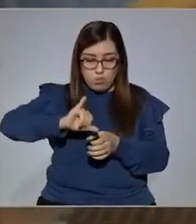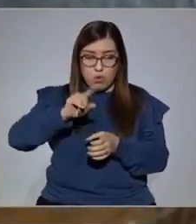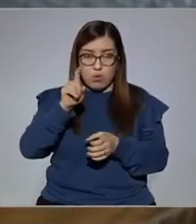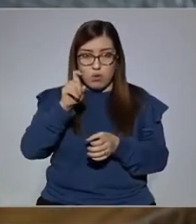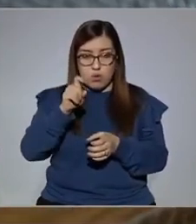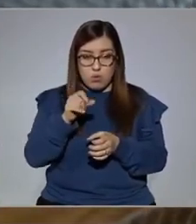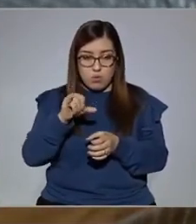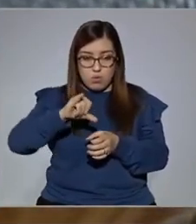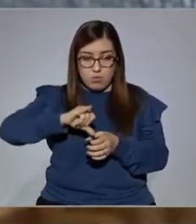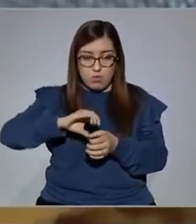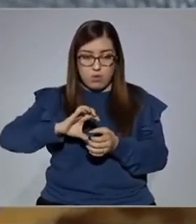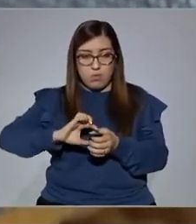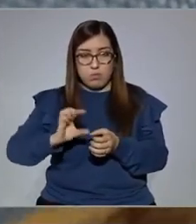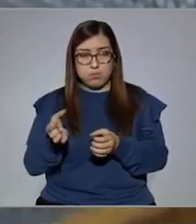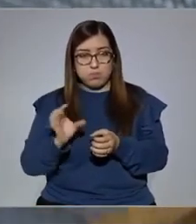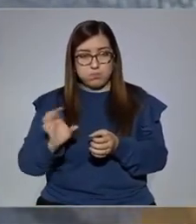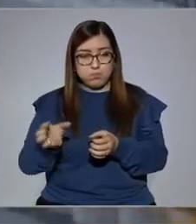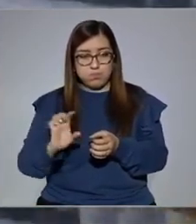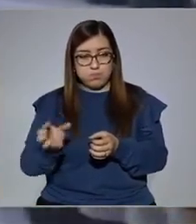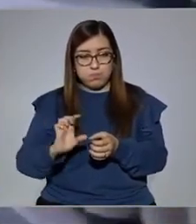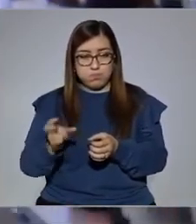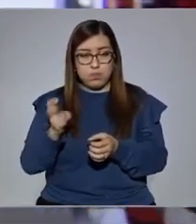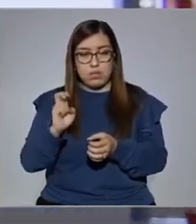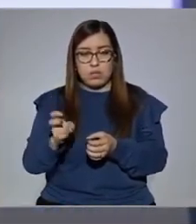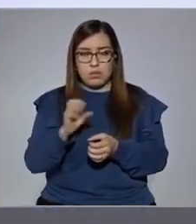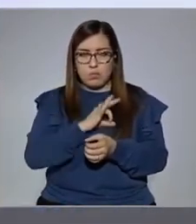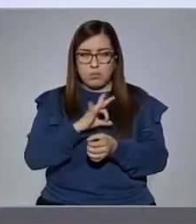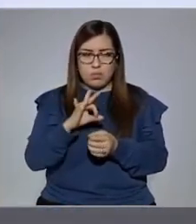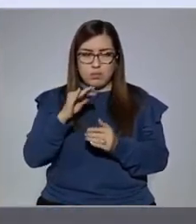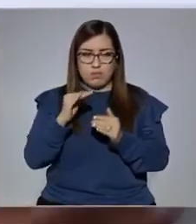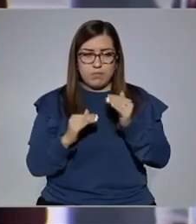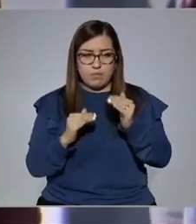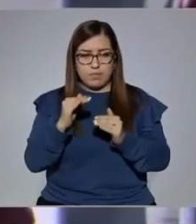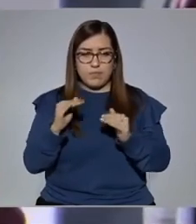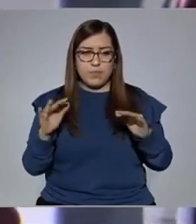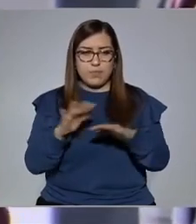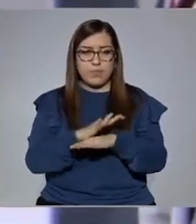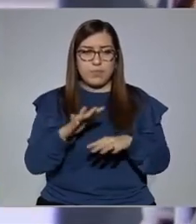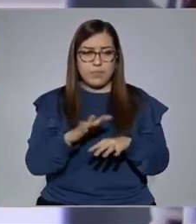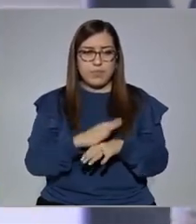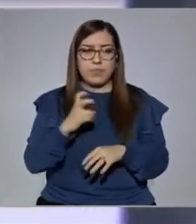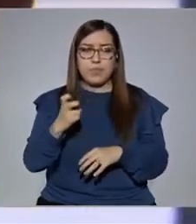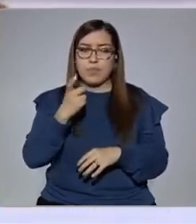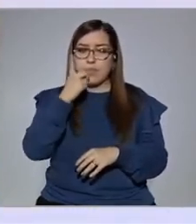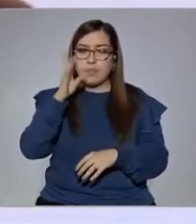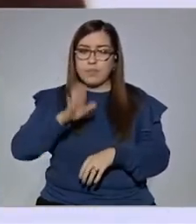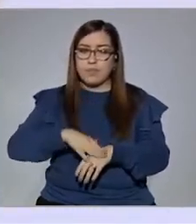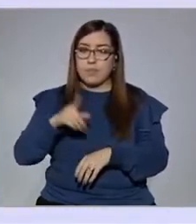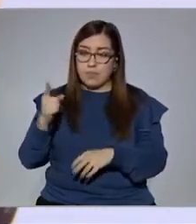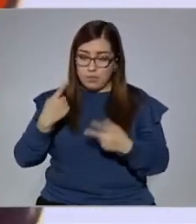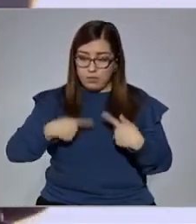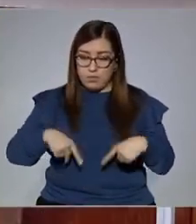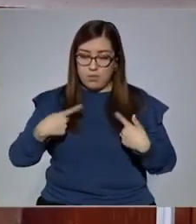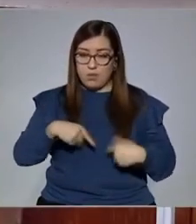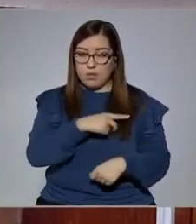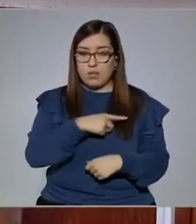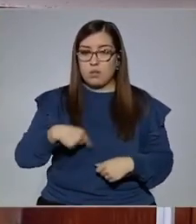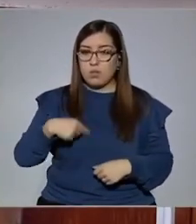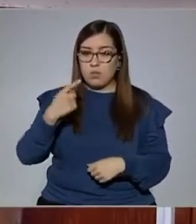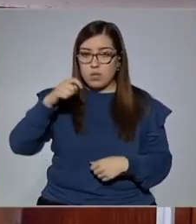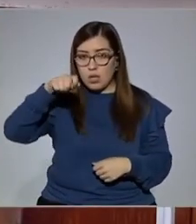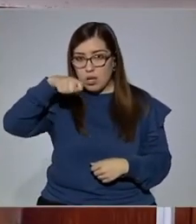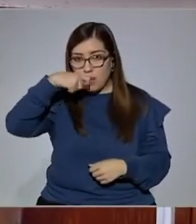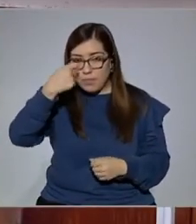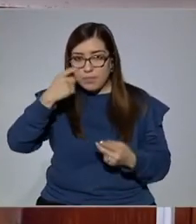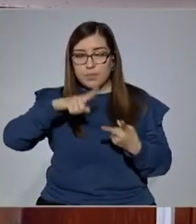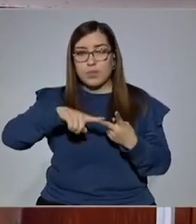podemos variar la potencia como lo hacemos al preparar el medicamento entre dosis y dos. Le indicamos al paciente que tome una gota o una cucharada o un